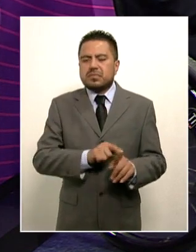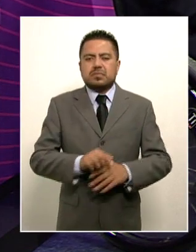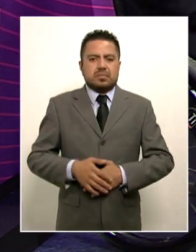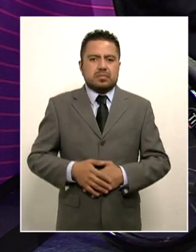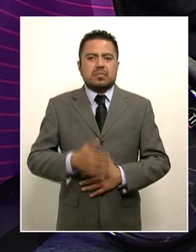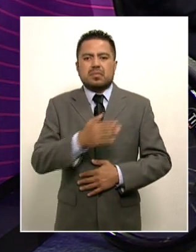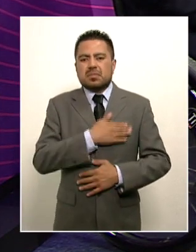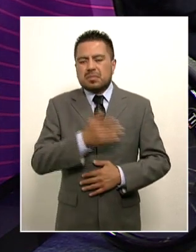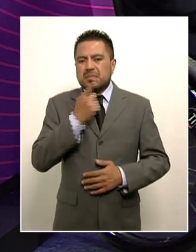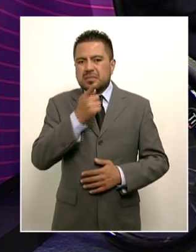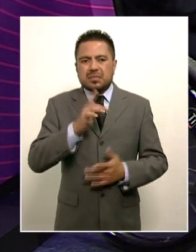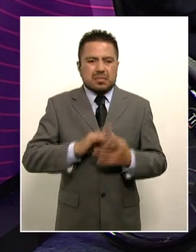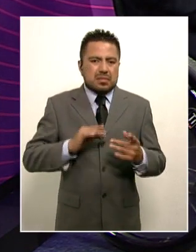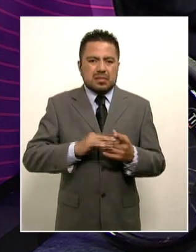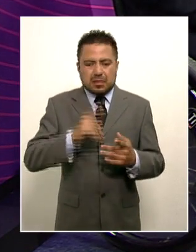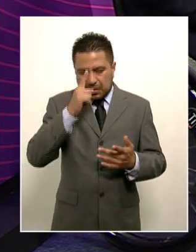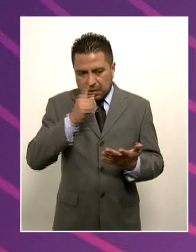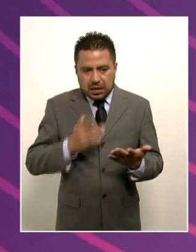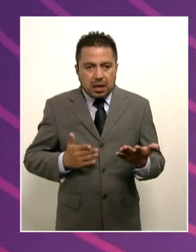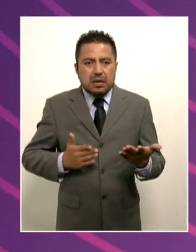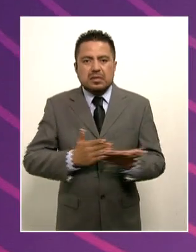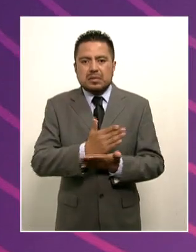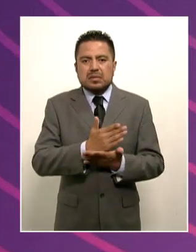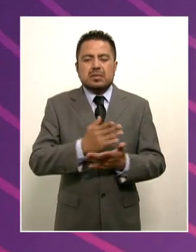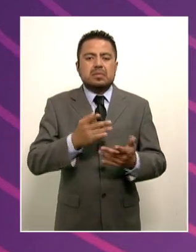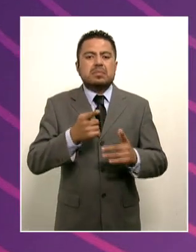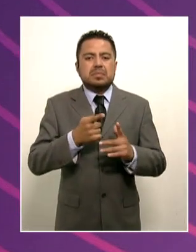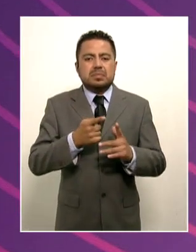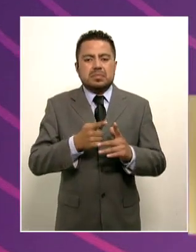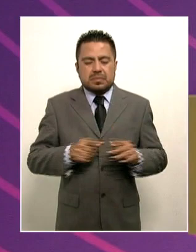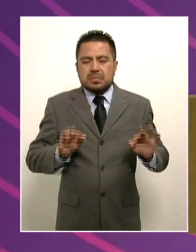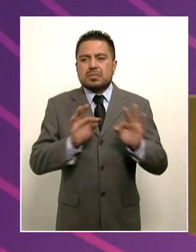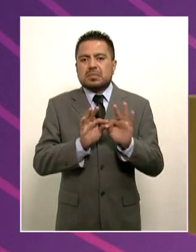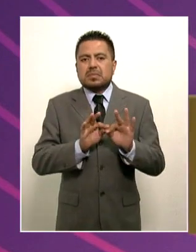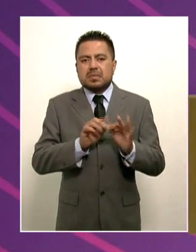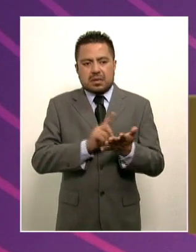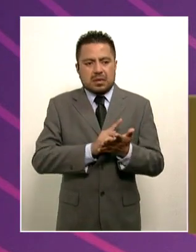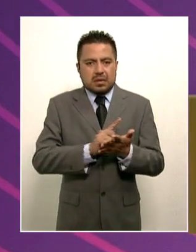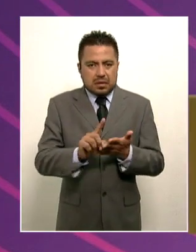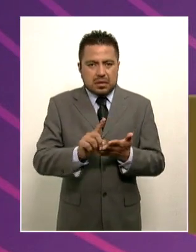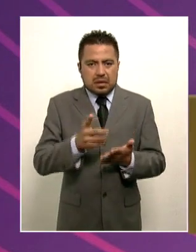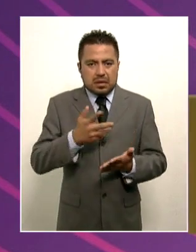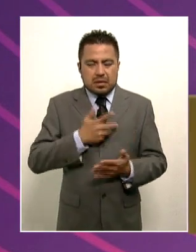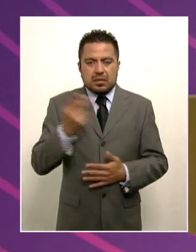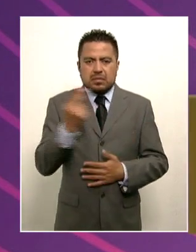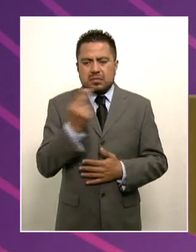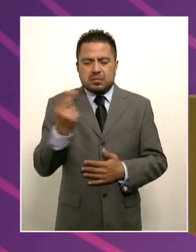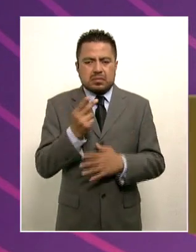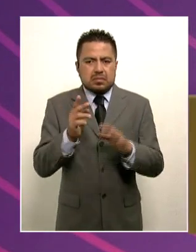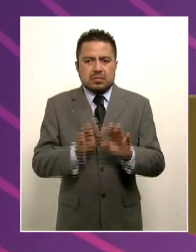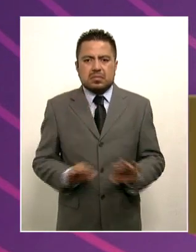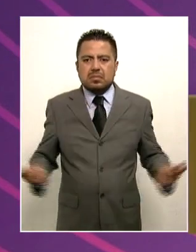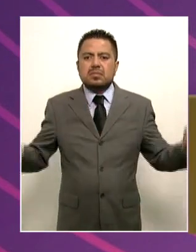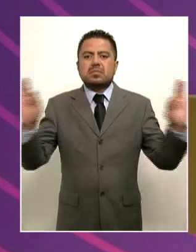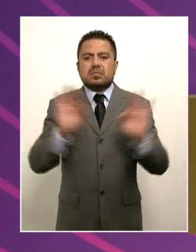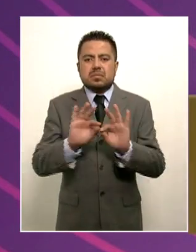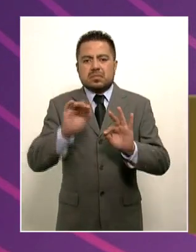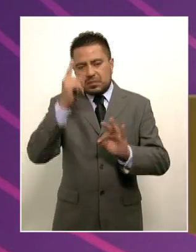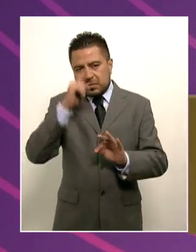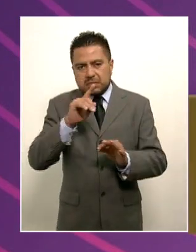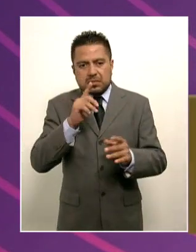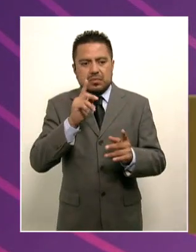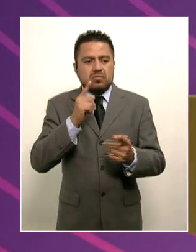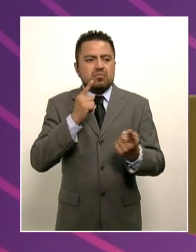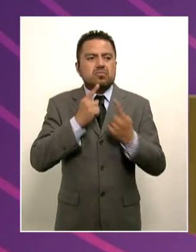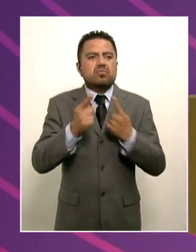Bueno, como bien lo dices, la accesibilidad es un principio y un derecho fundamental para hablar de